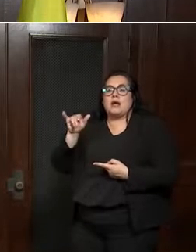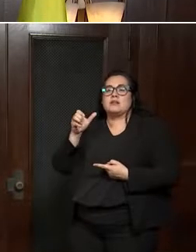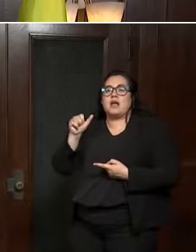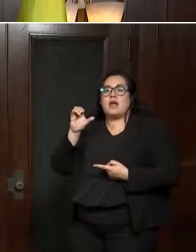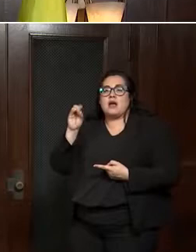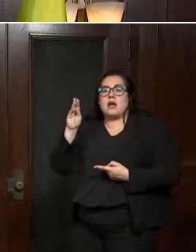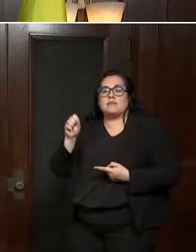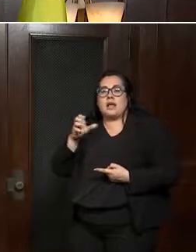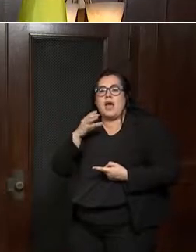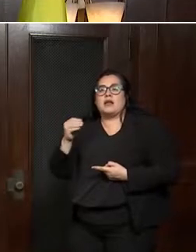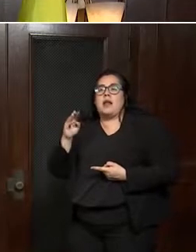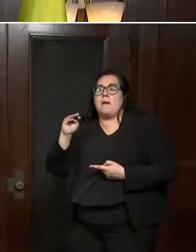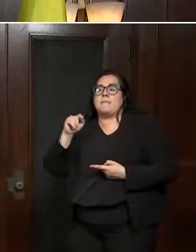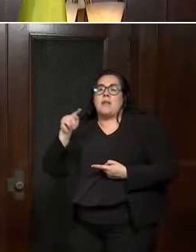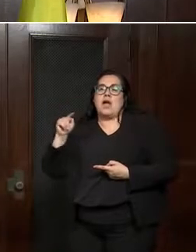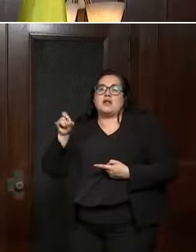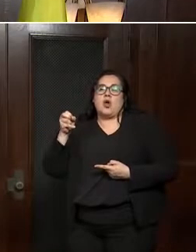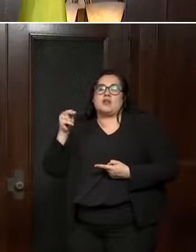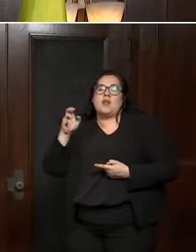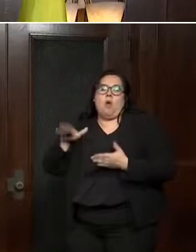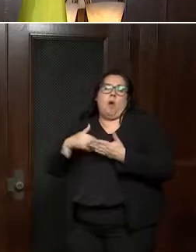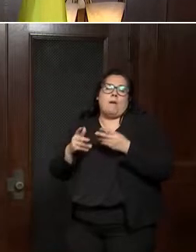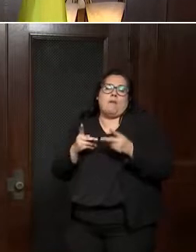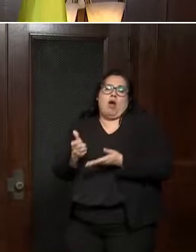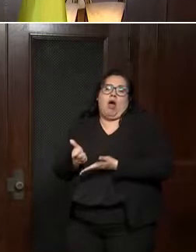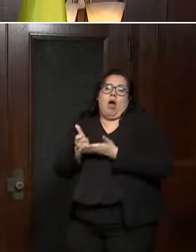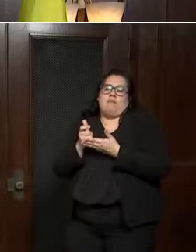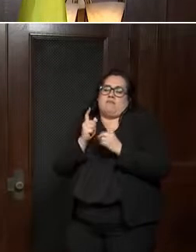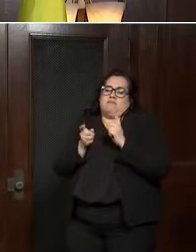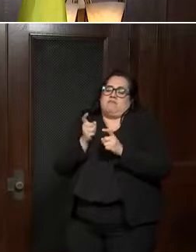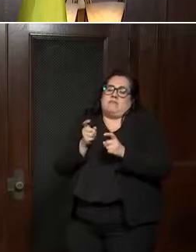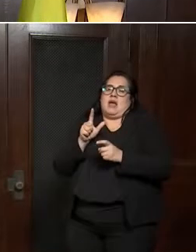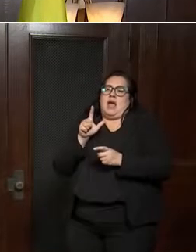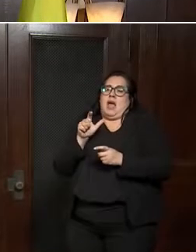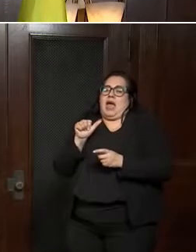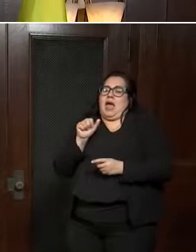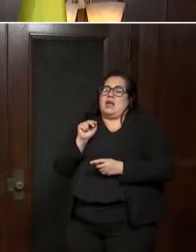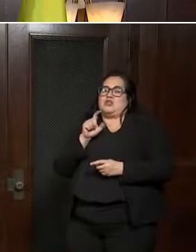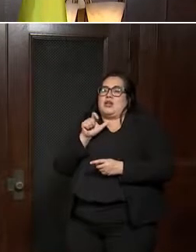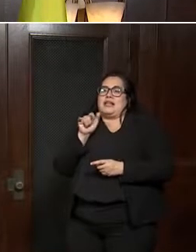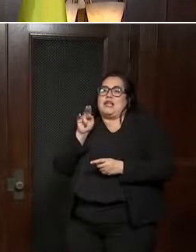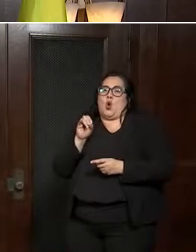and to Matt Johnson, to all the folks who helped put that Angelino Fund together that will breathe